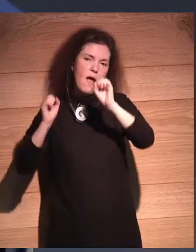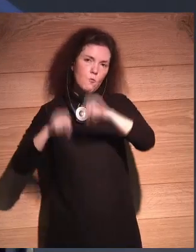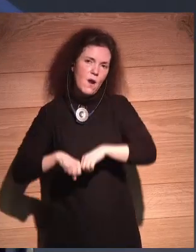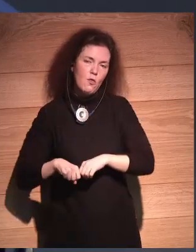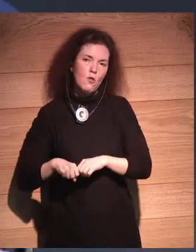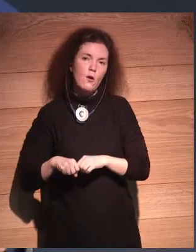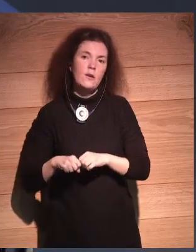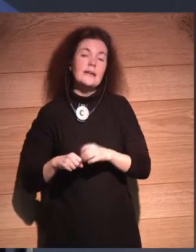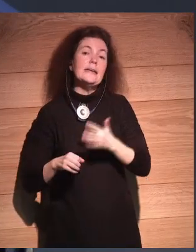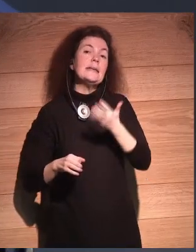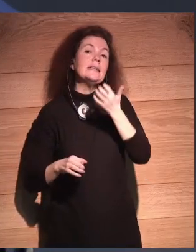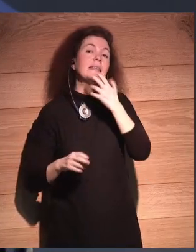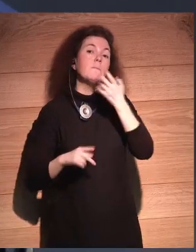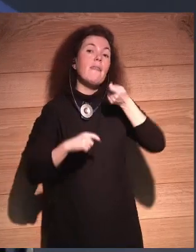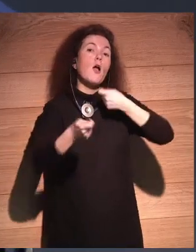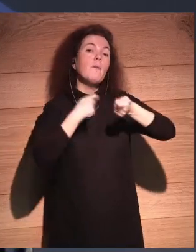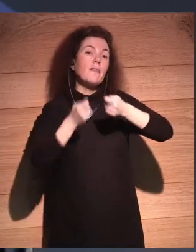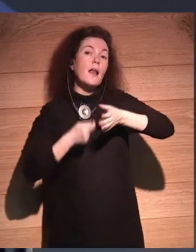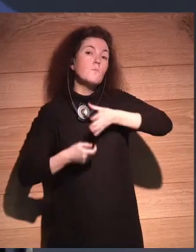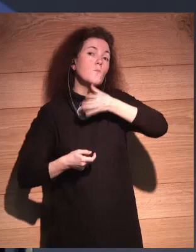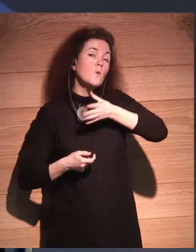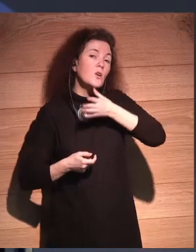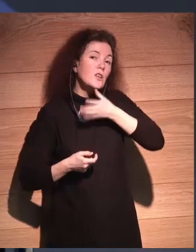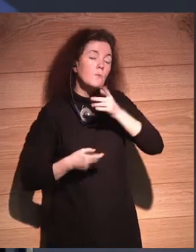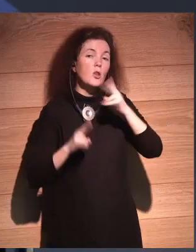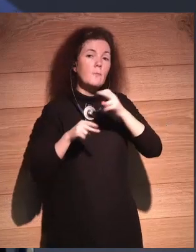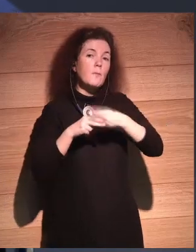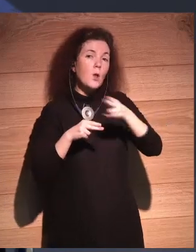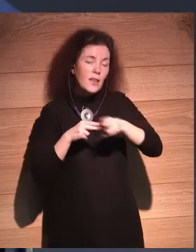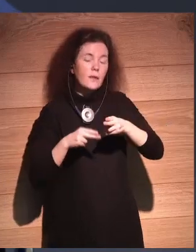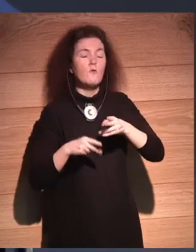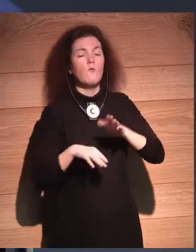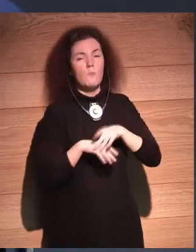fuera por motivos comerciales y por política.